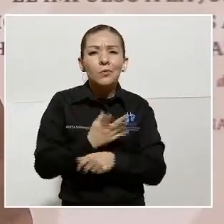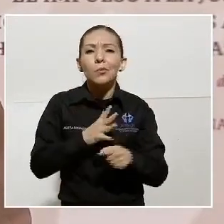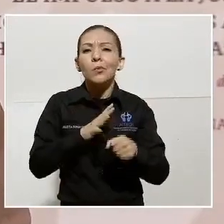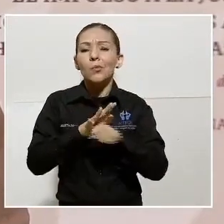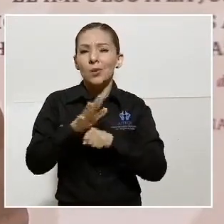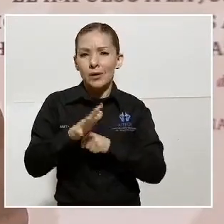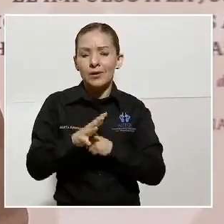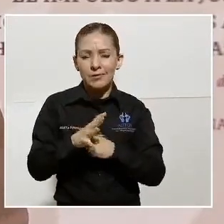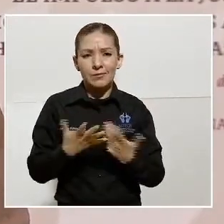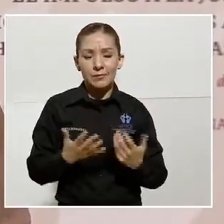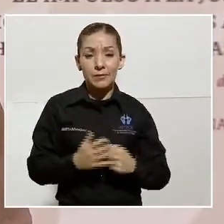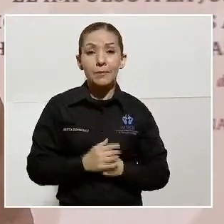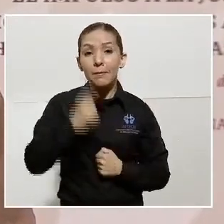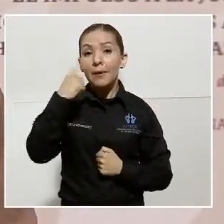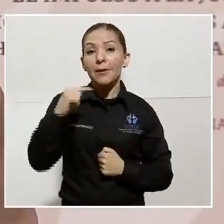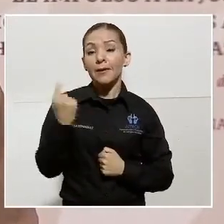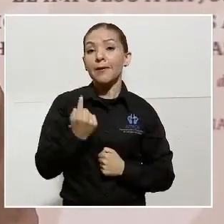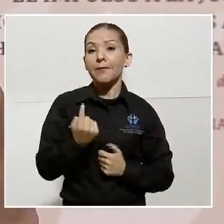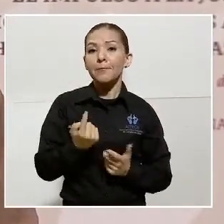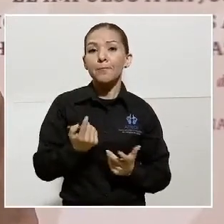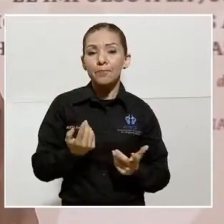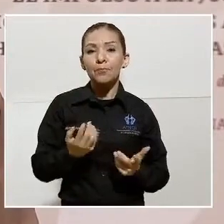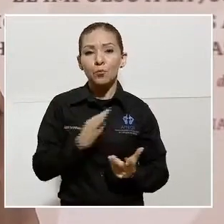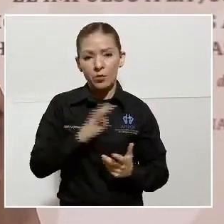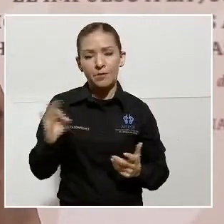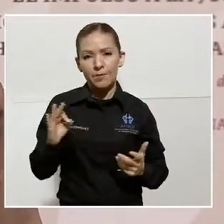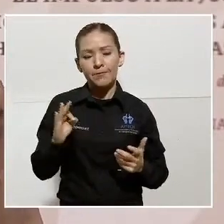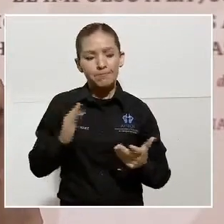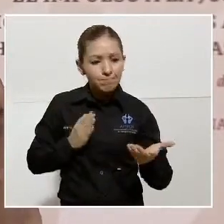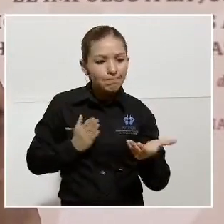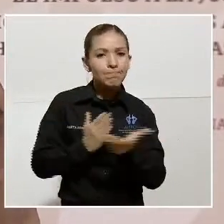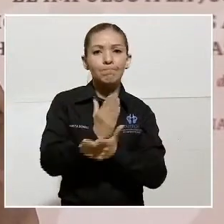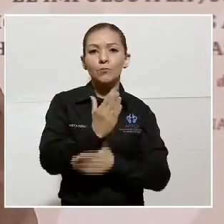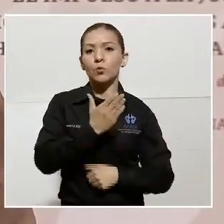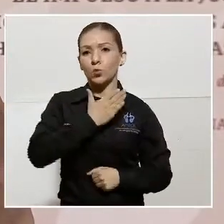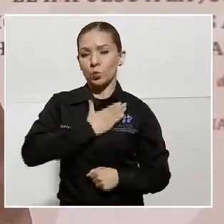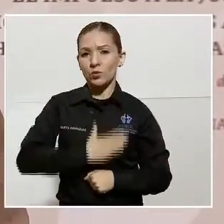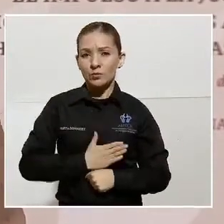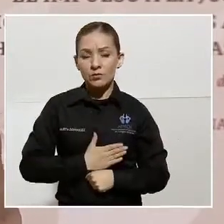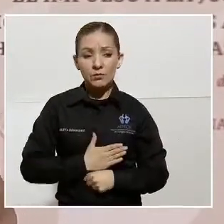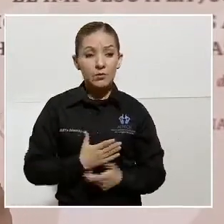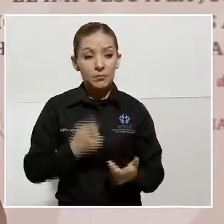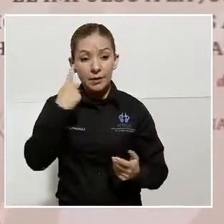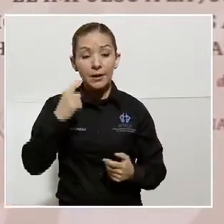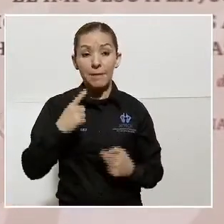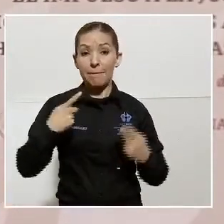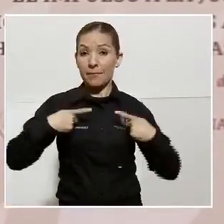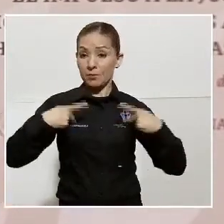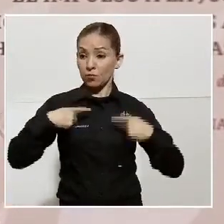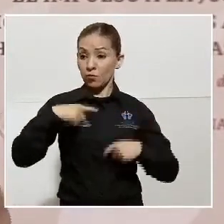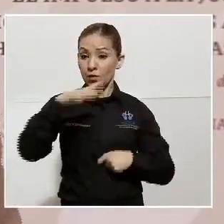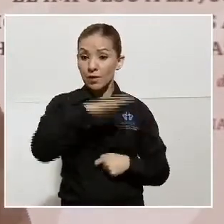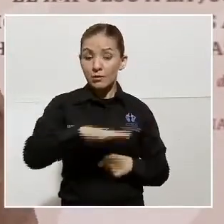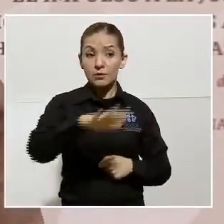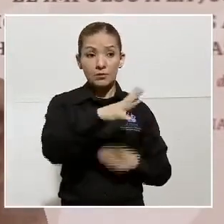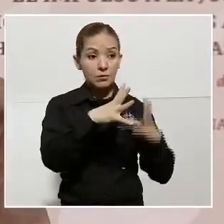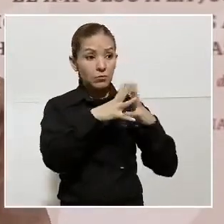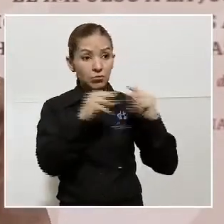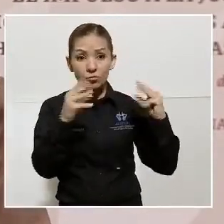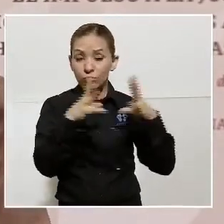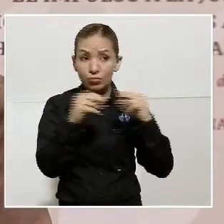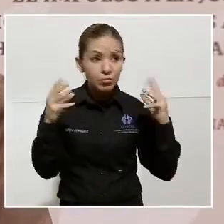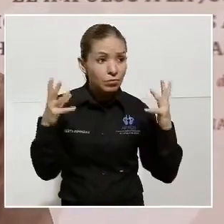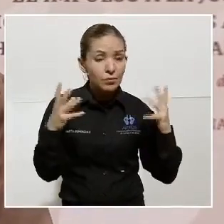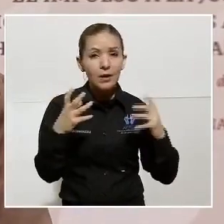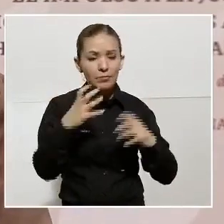fin de contribuir a brindar acceso a la justicia, fortalecer la búsqueda de las personas desaparecidas y que